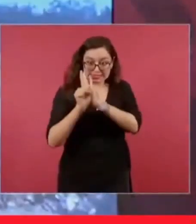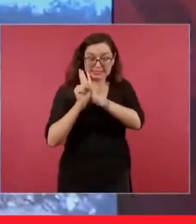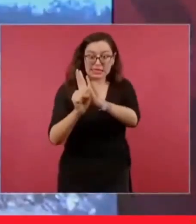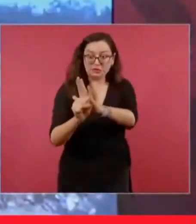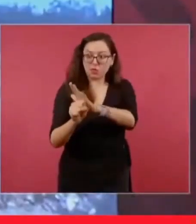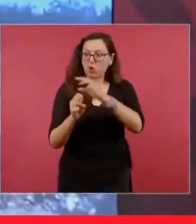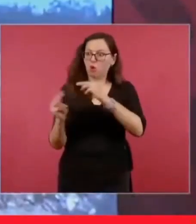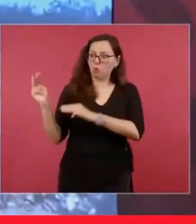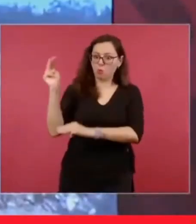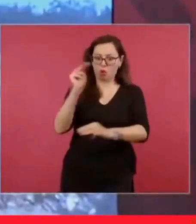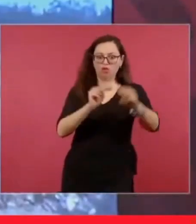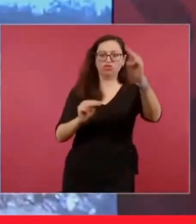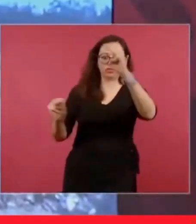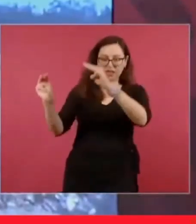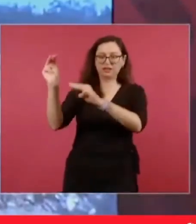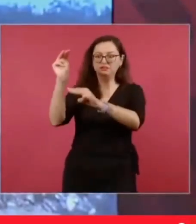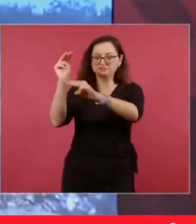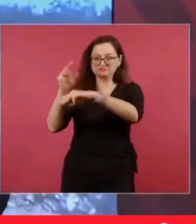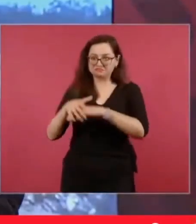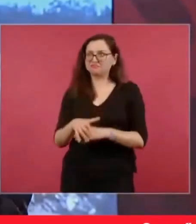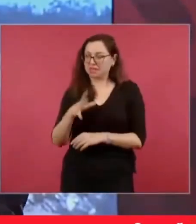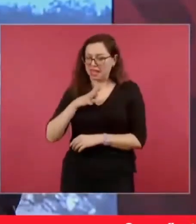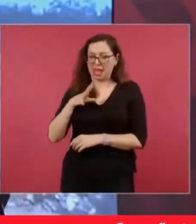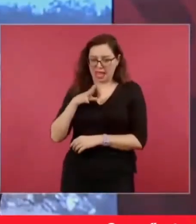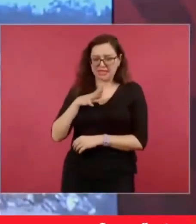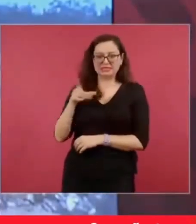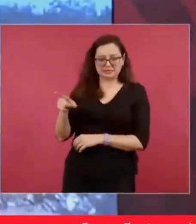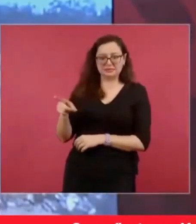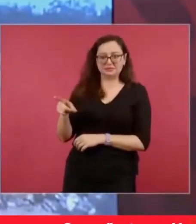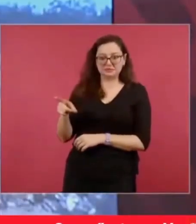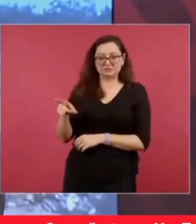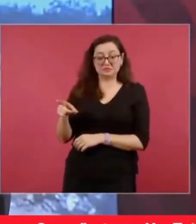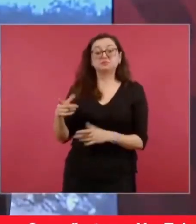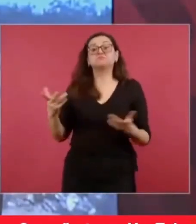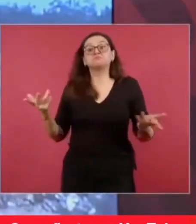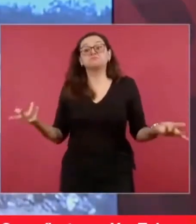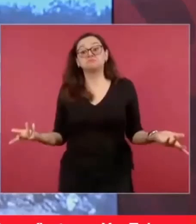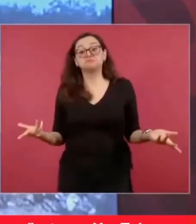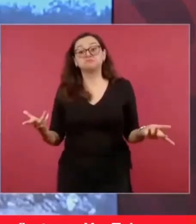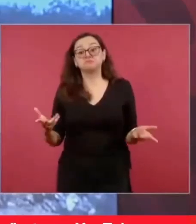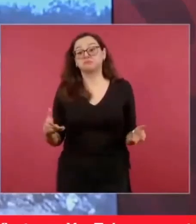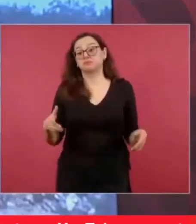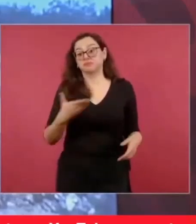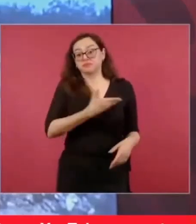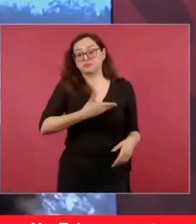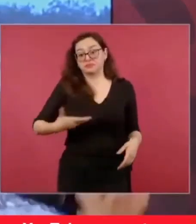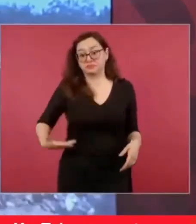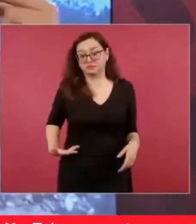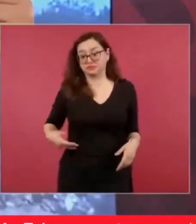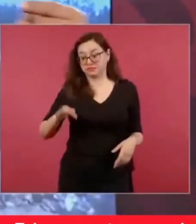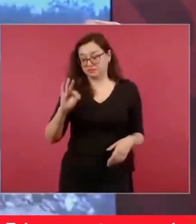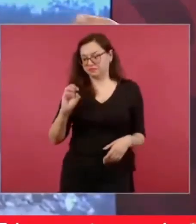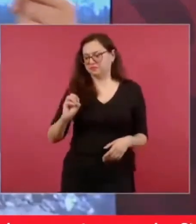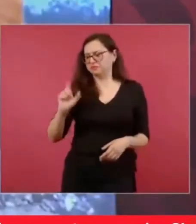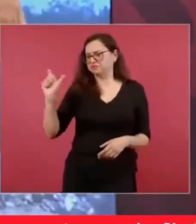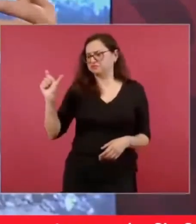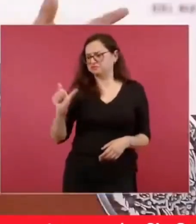Pedro Pues llegó una minera canadiense y en